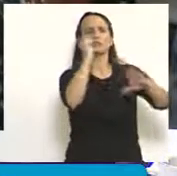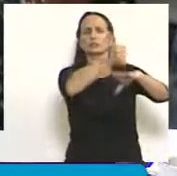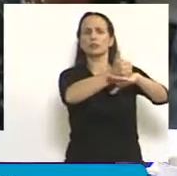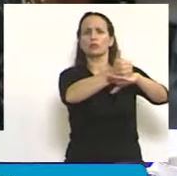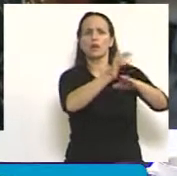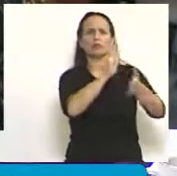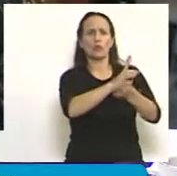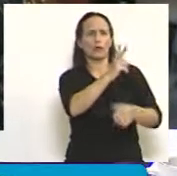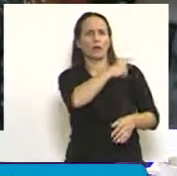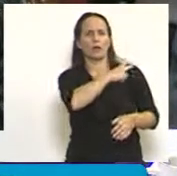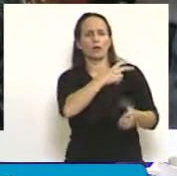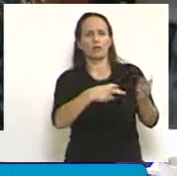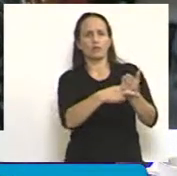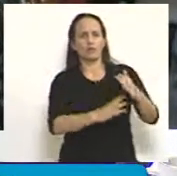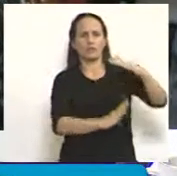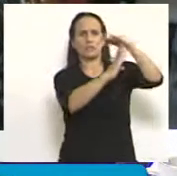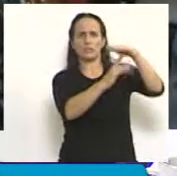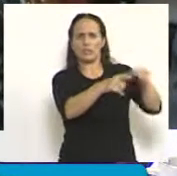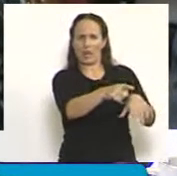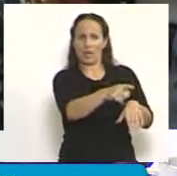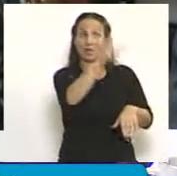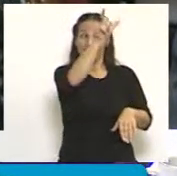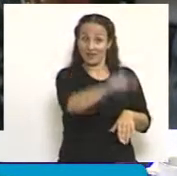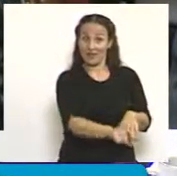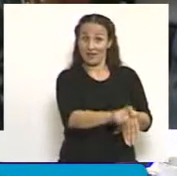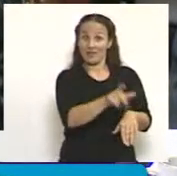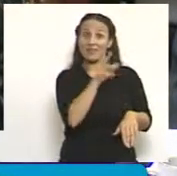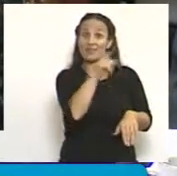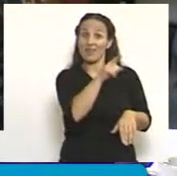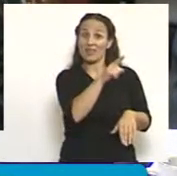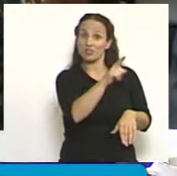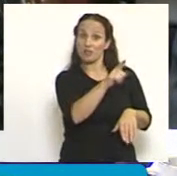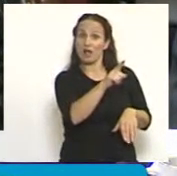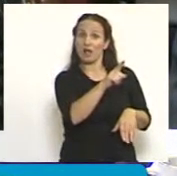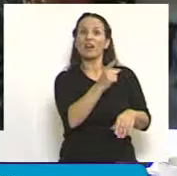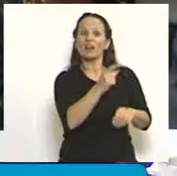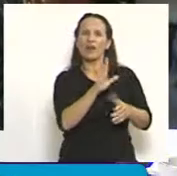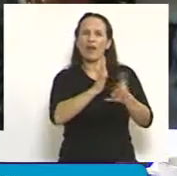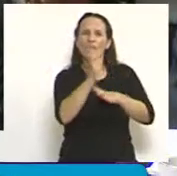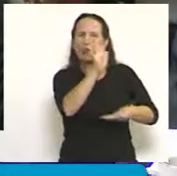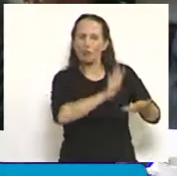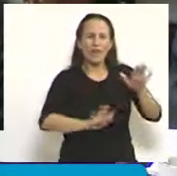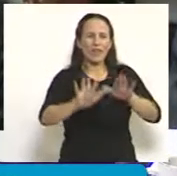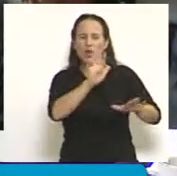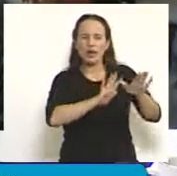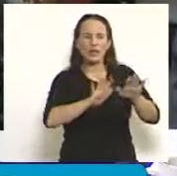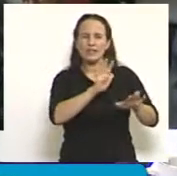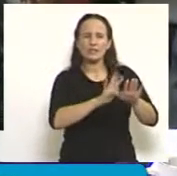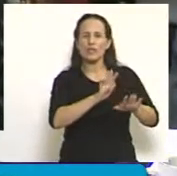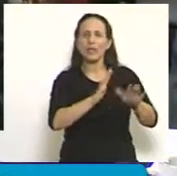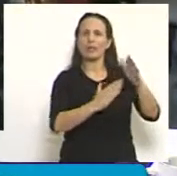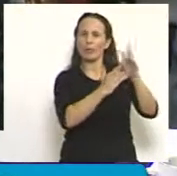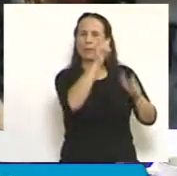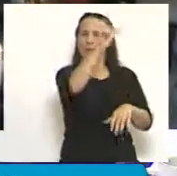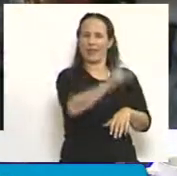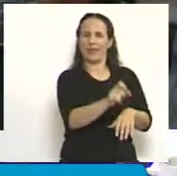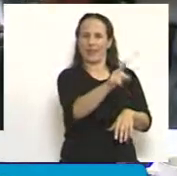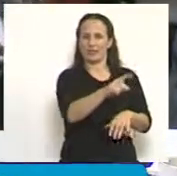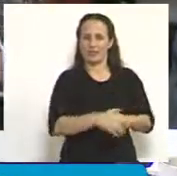justicia, por la jueza Parmagini y por la Cámara de Apelaciones. Lo que quiero decir con